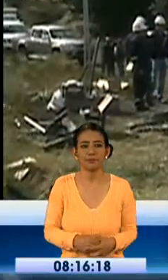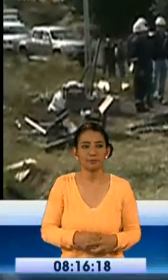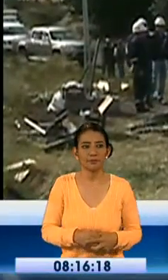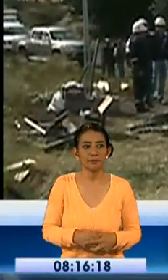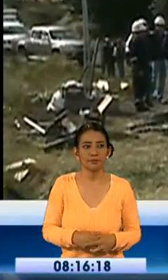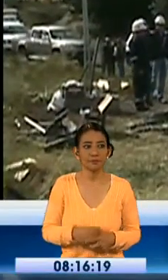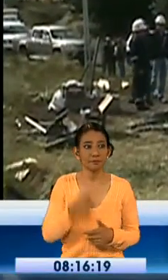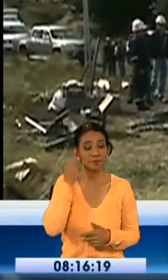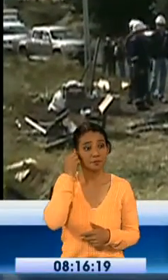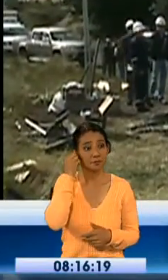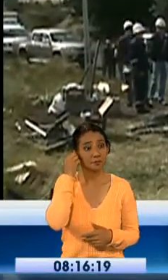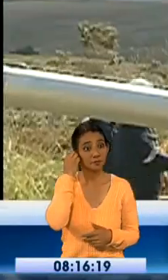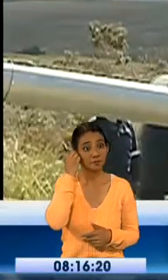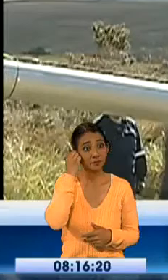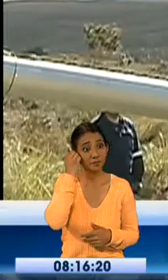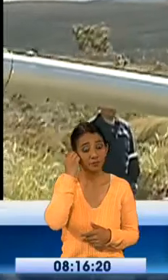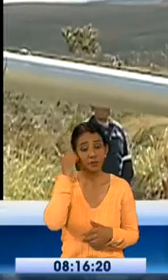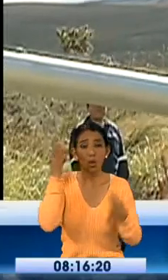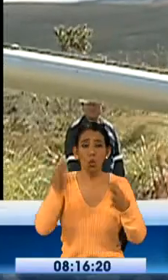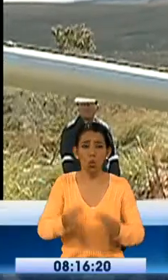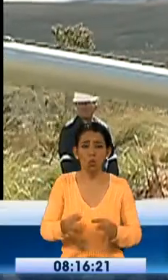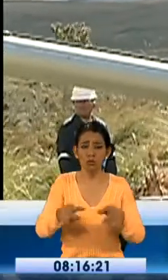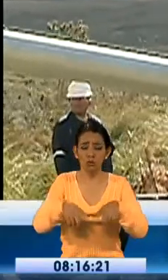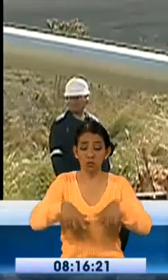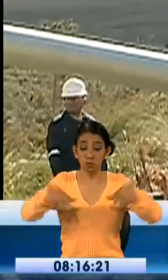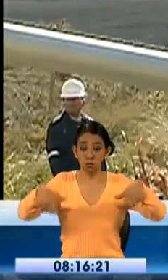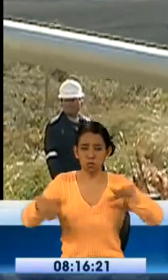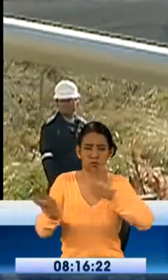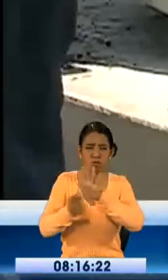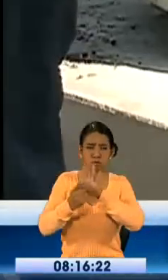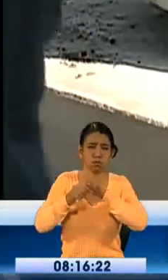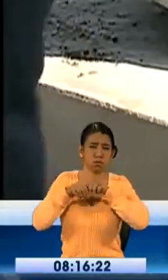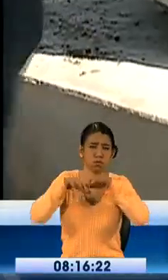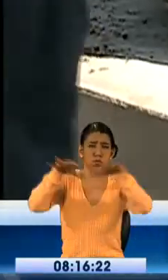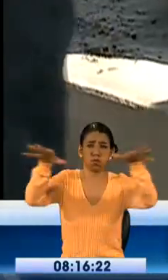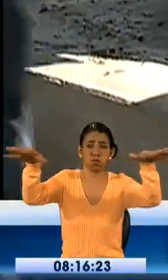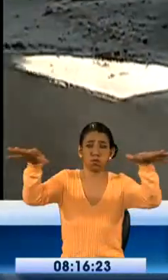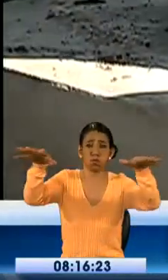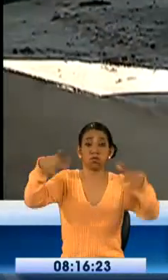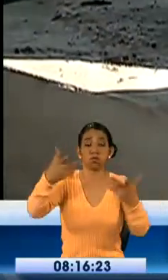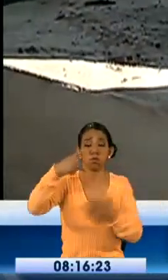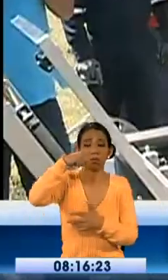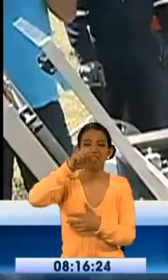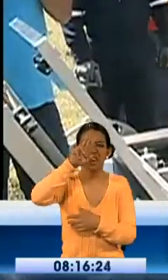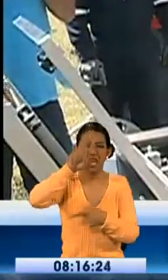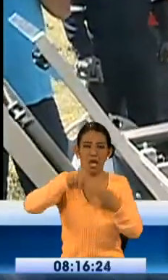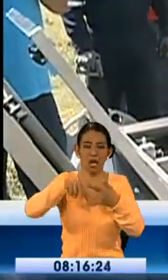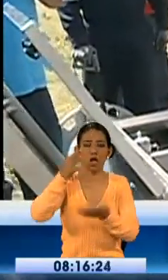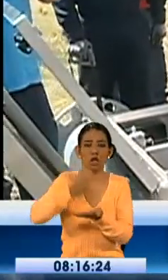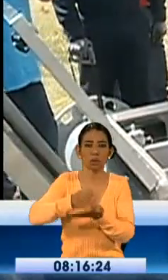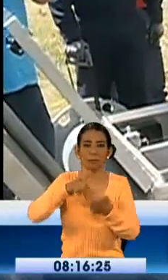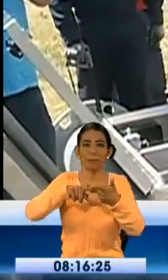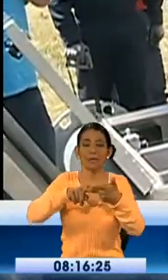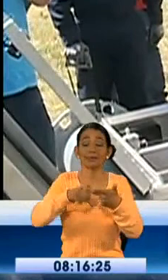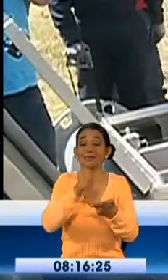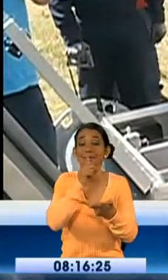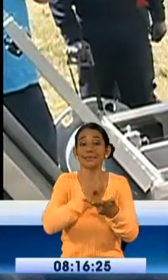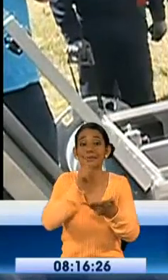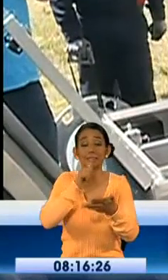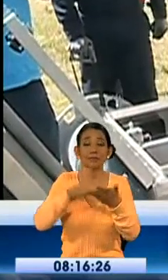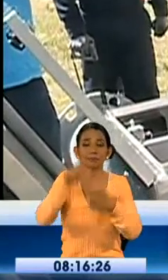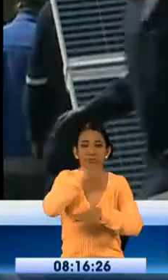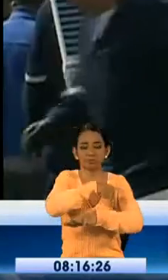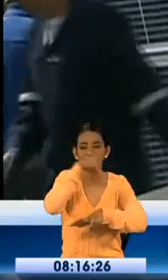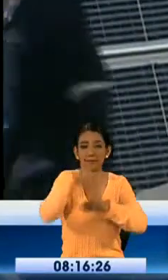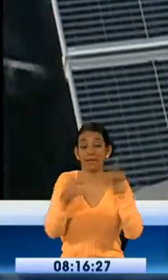Esta es la primera de 27 alertas tempranas que se instalarán en los sectores del Pedregal, Cotopaxi, Pichincha, Rumiñahui y Salcedo hasta el 20 de este